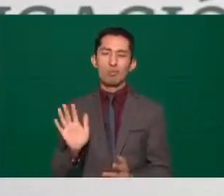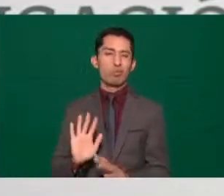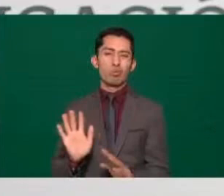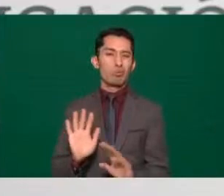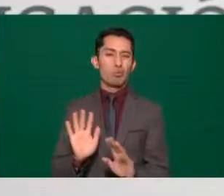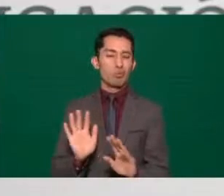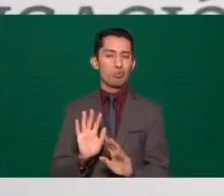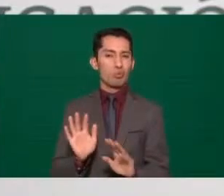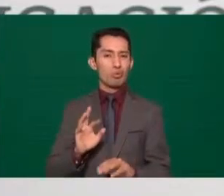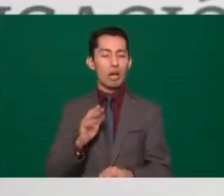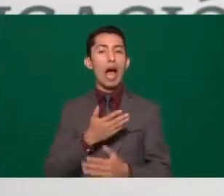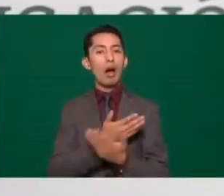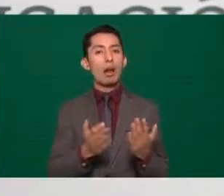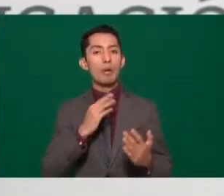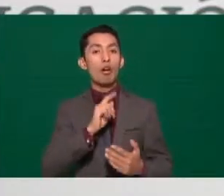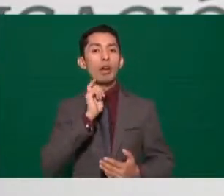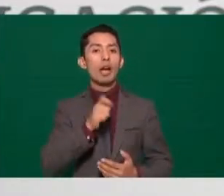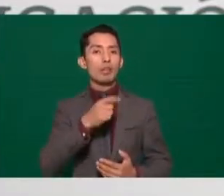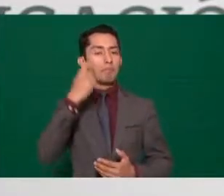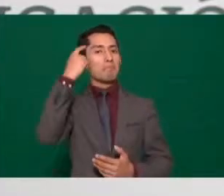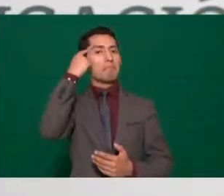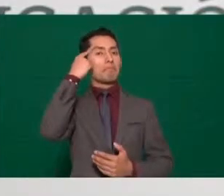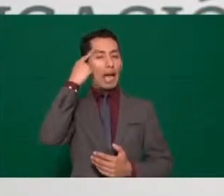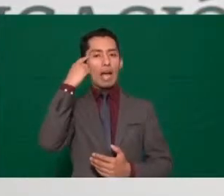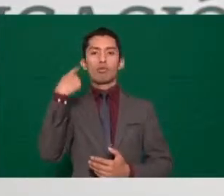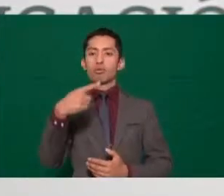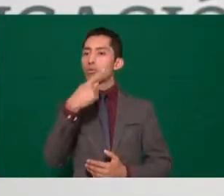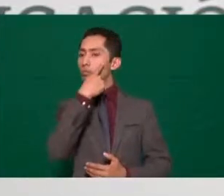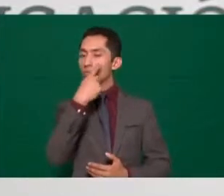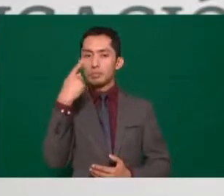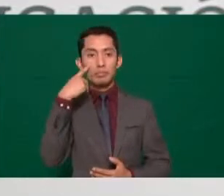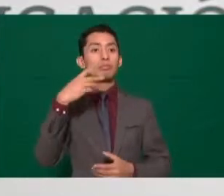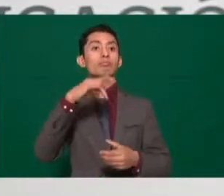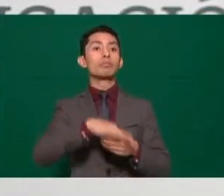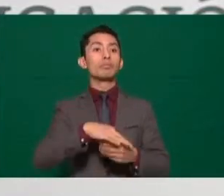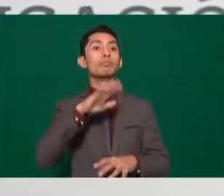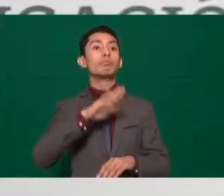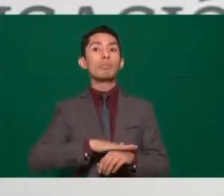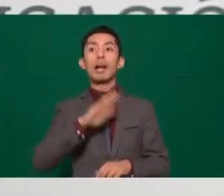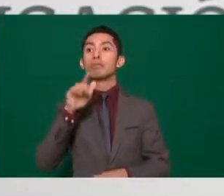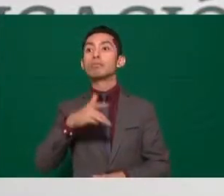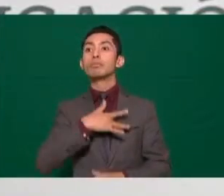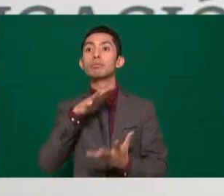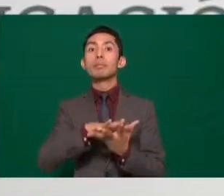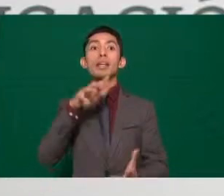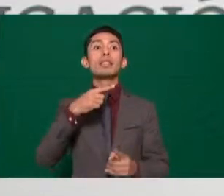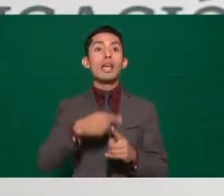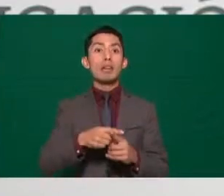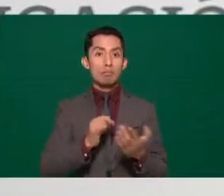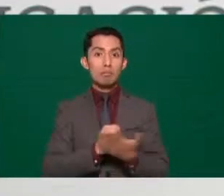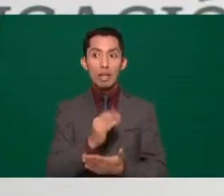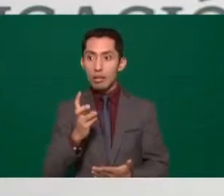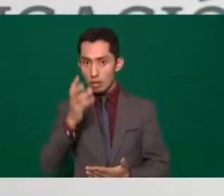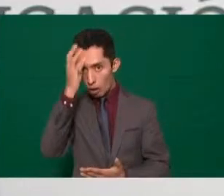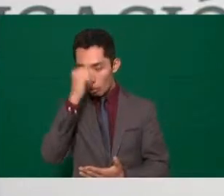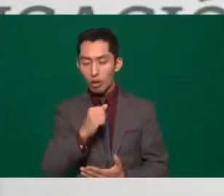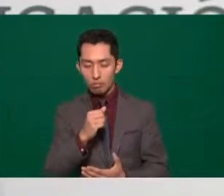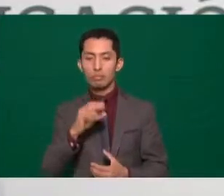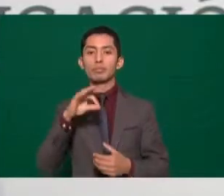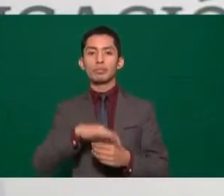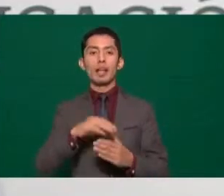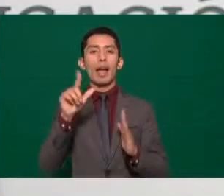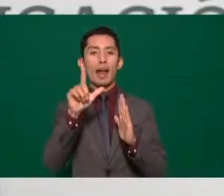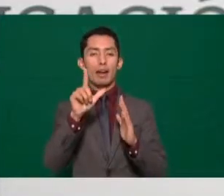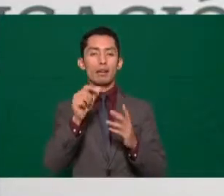una auténtica democracia, no una dictadura. Se hizo esa reforma al